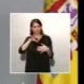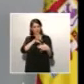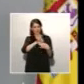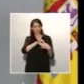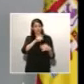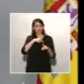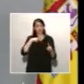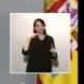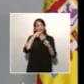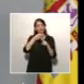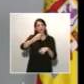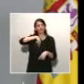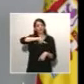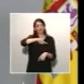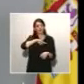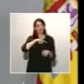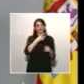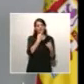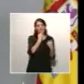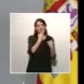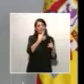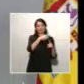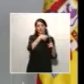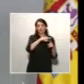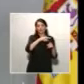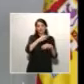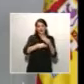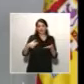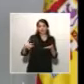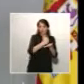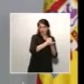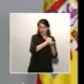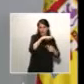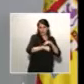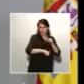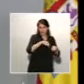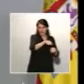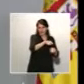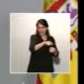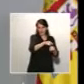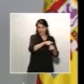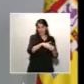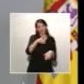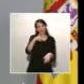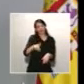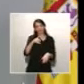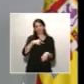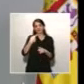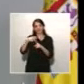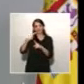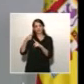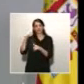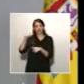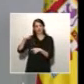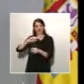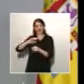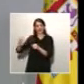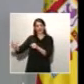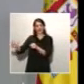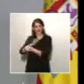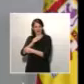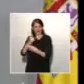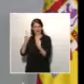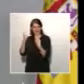para todos aquellos productos que son esenciales para dar respuesta a esta lucha frente al COVID